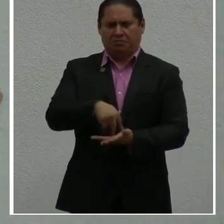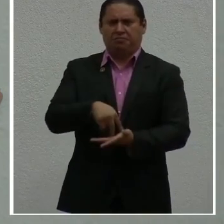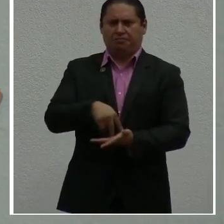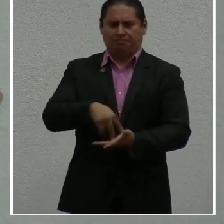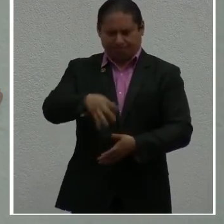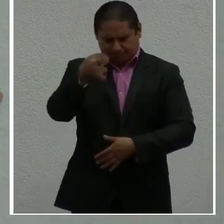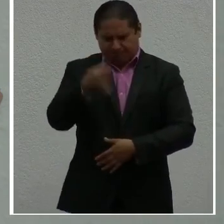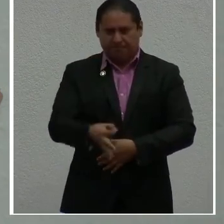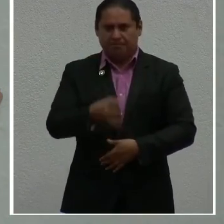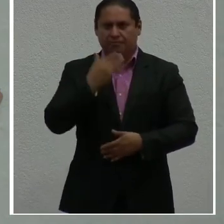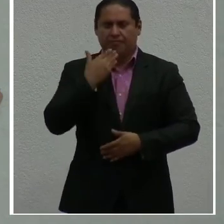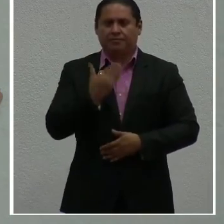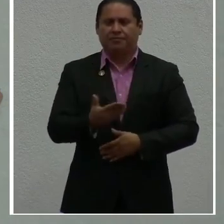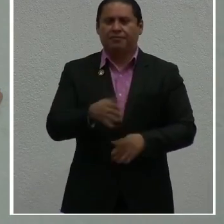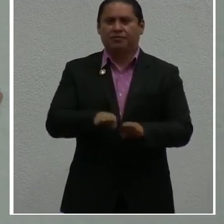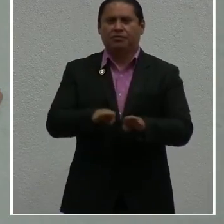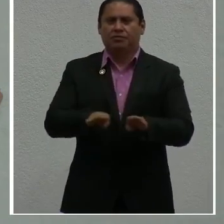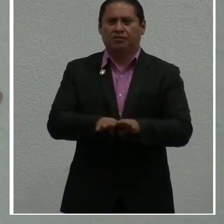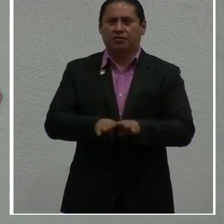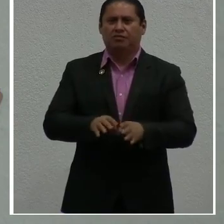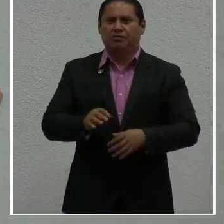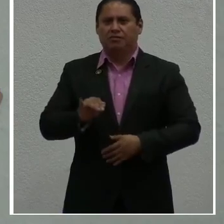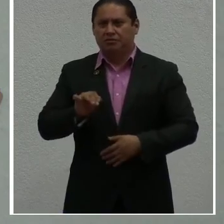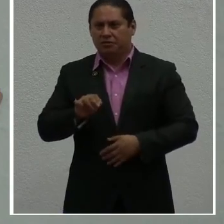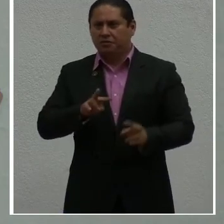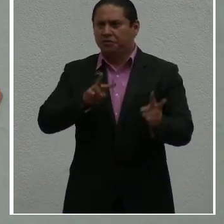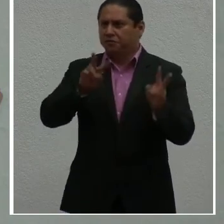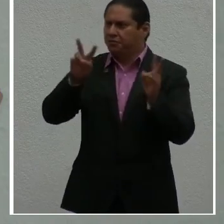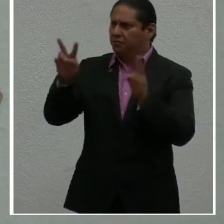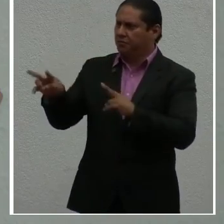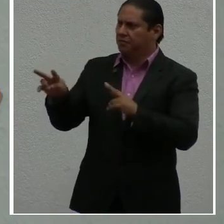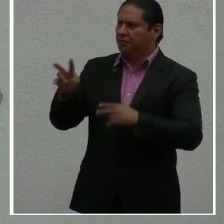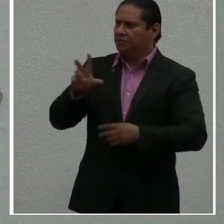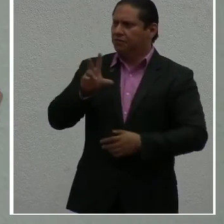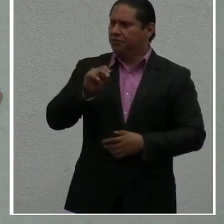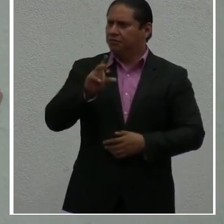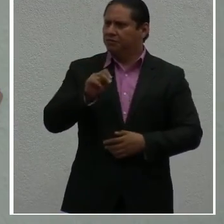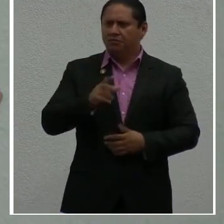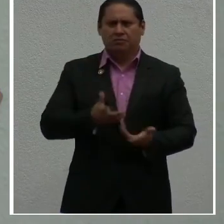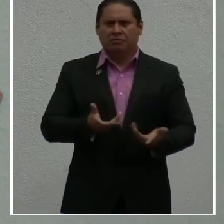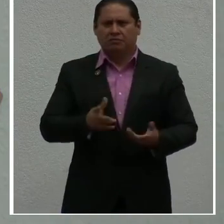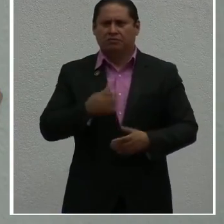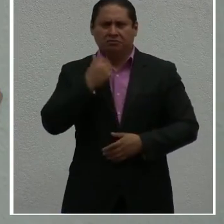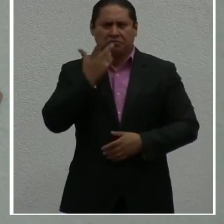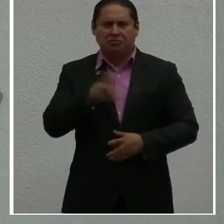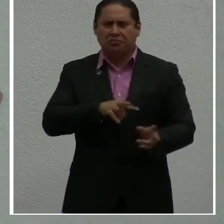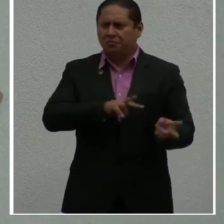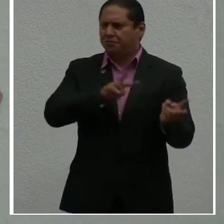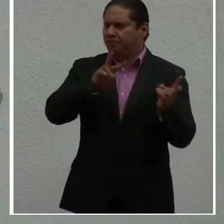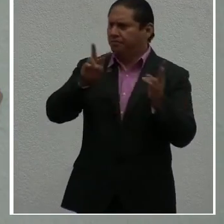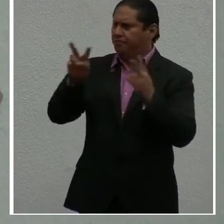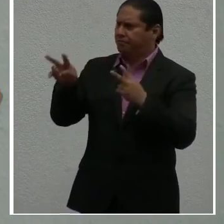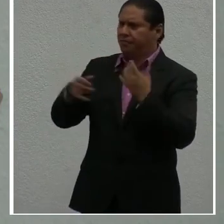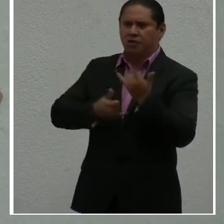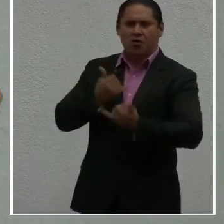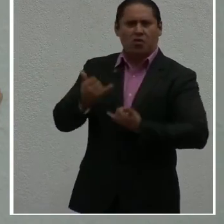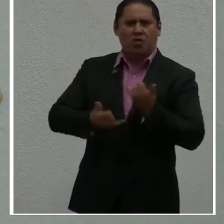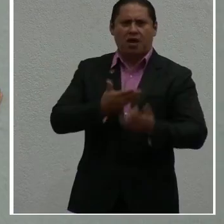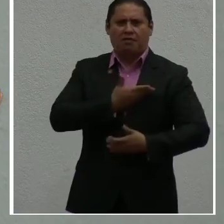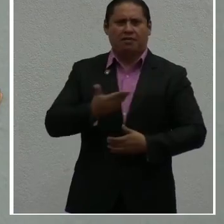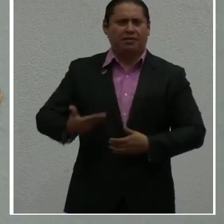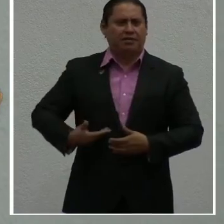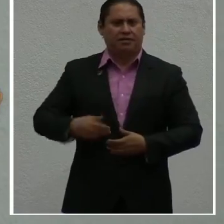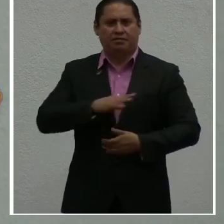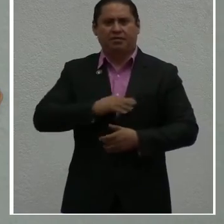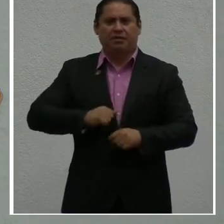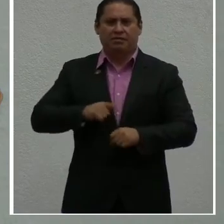se trata de que quiero que me volteen a ver, no, señor, no quiero que me volteen a ver. Yo no estoy jugando una presidencia municipal,